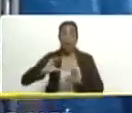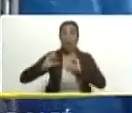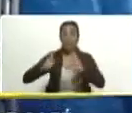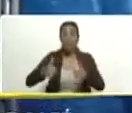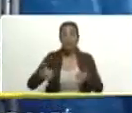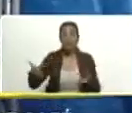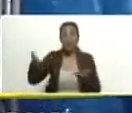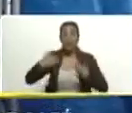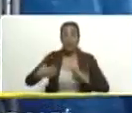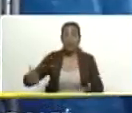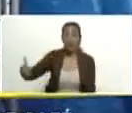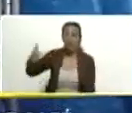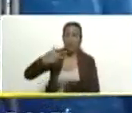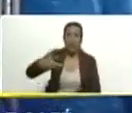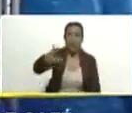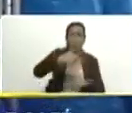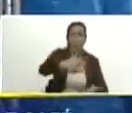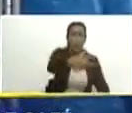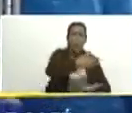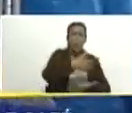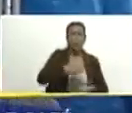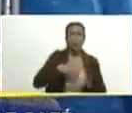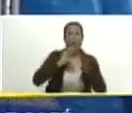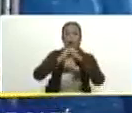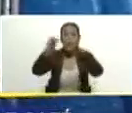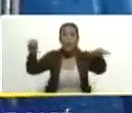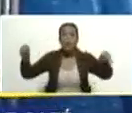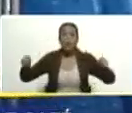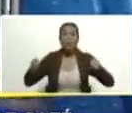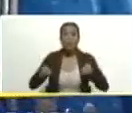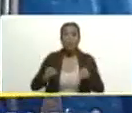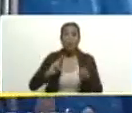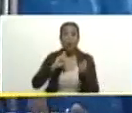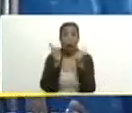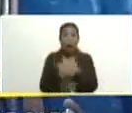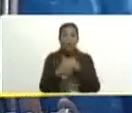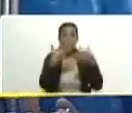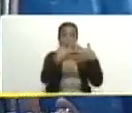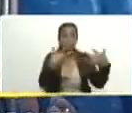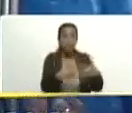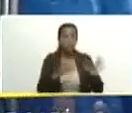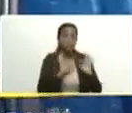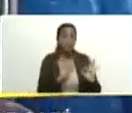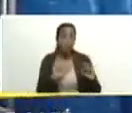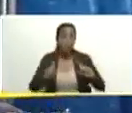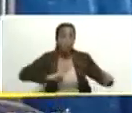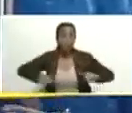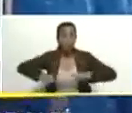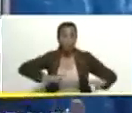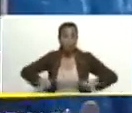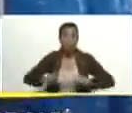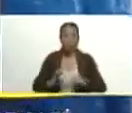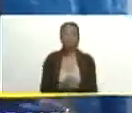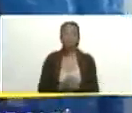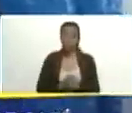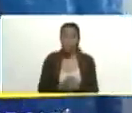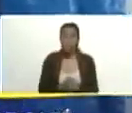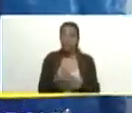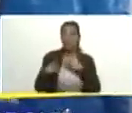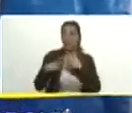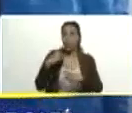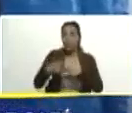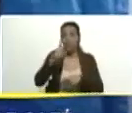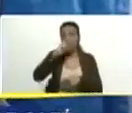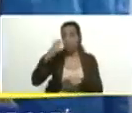recibir los primeros lotes. Y se hizo la convocatoria. Hay un cambio vertiginoso de entre lo que fue el proceso